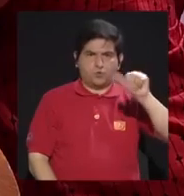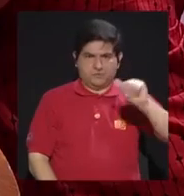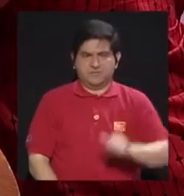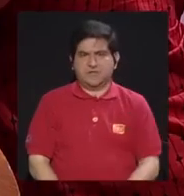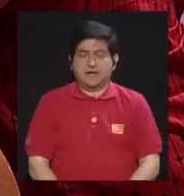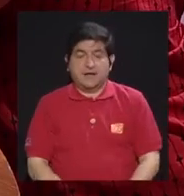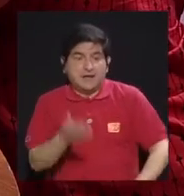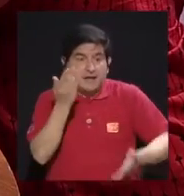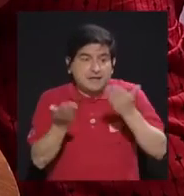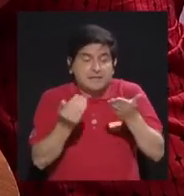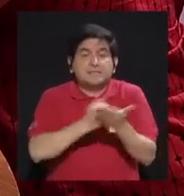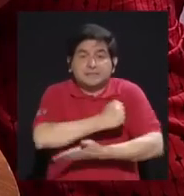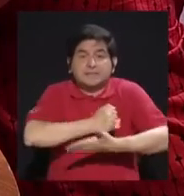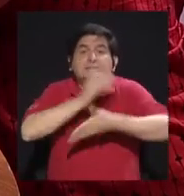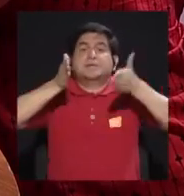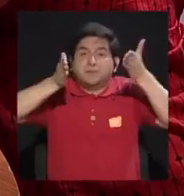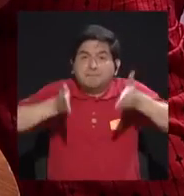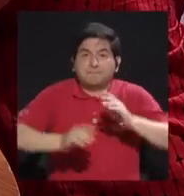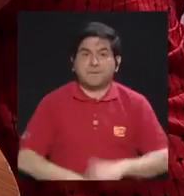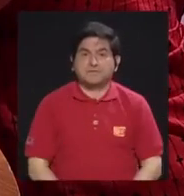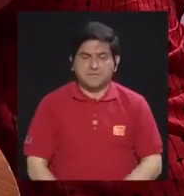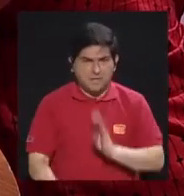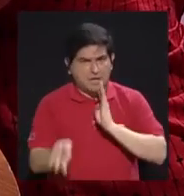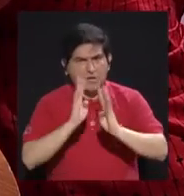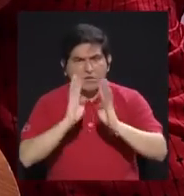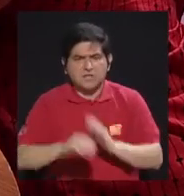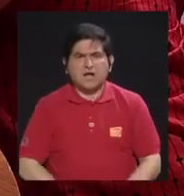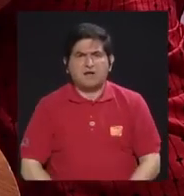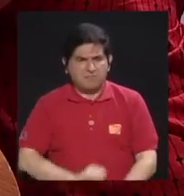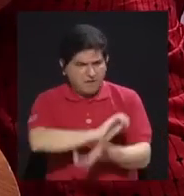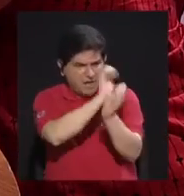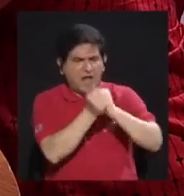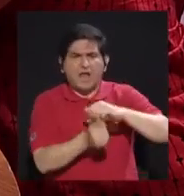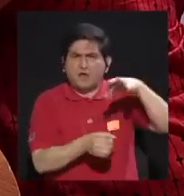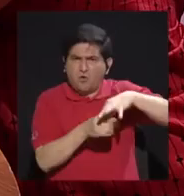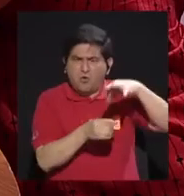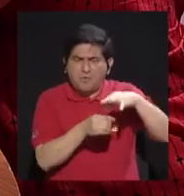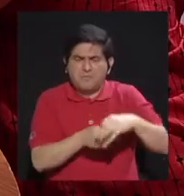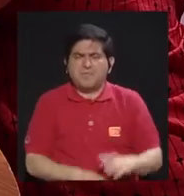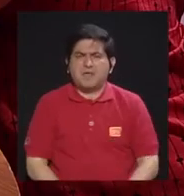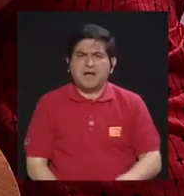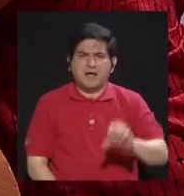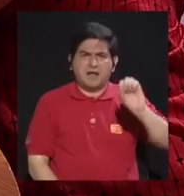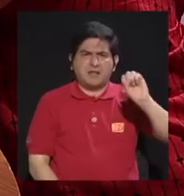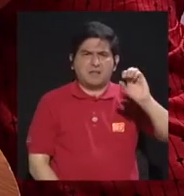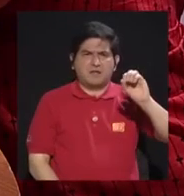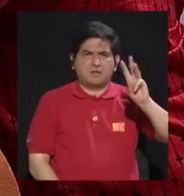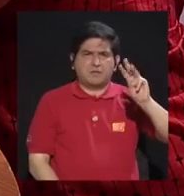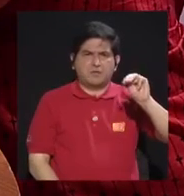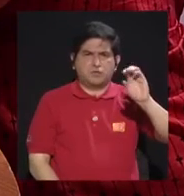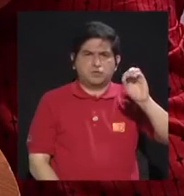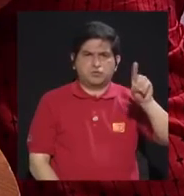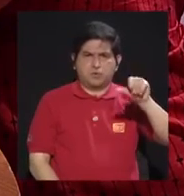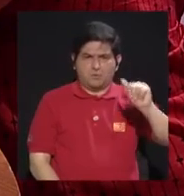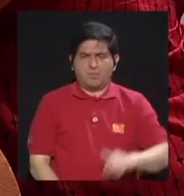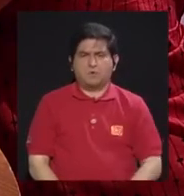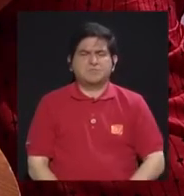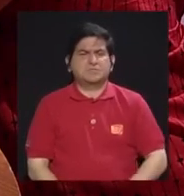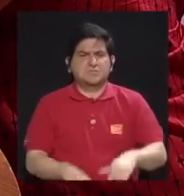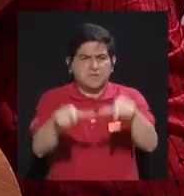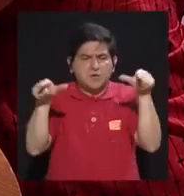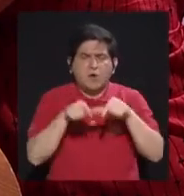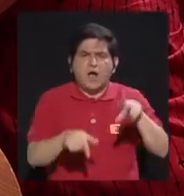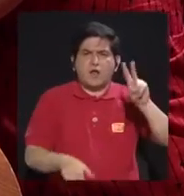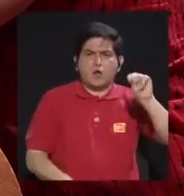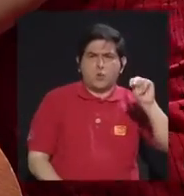Que incluso campesinos que te hablan de que la reforma agraria somocista en las zonas de Nueva Guinea, de Nicaragua, fue